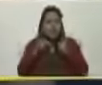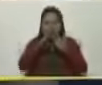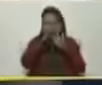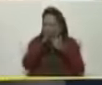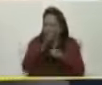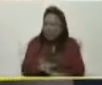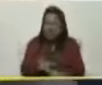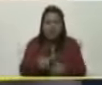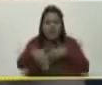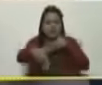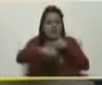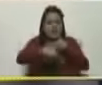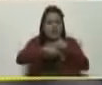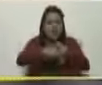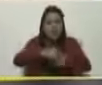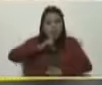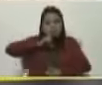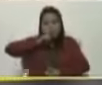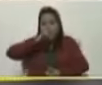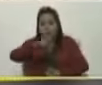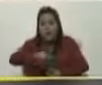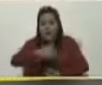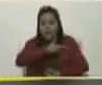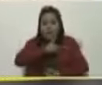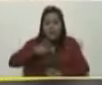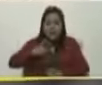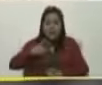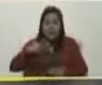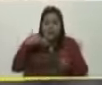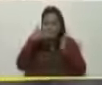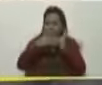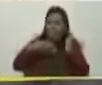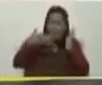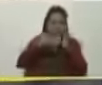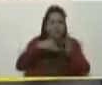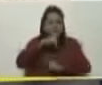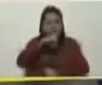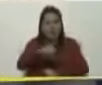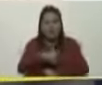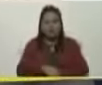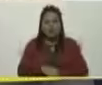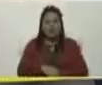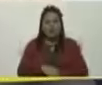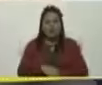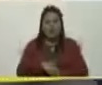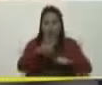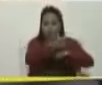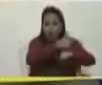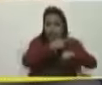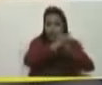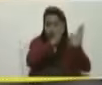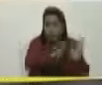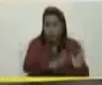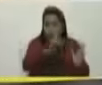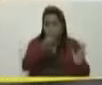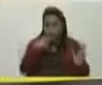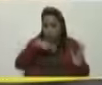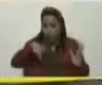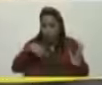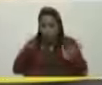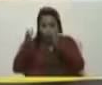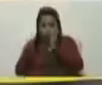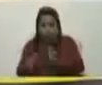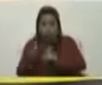redes malignas que lo que hacen es hacer daño tanto al gobierno como a nosotros.